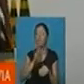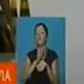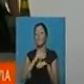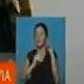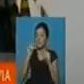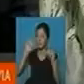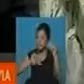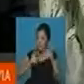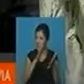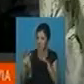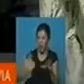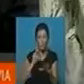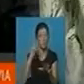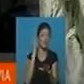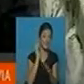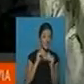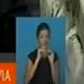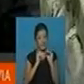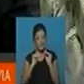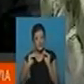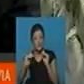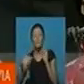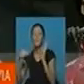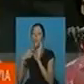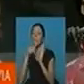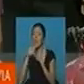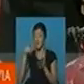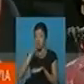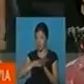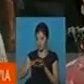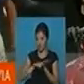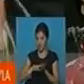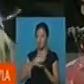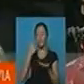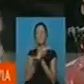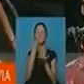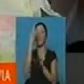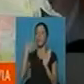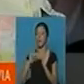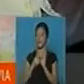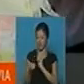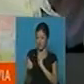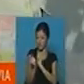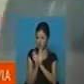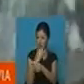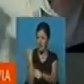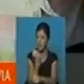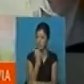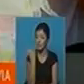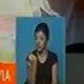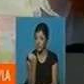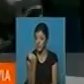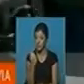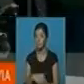este 2016, parece haber sentado las bases de una nación que viene experimentando cambios fundamentales,